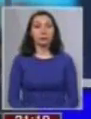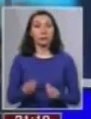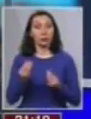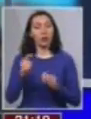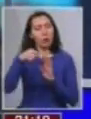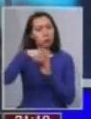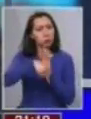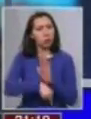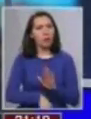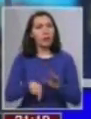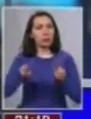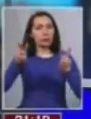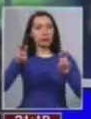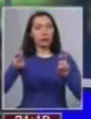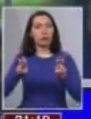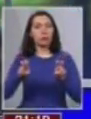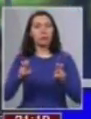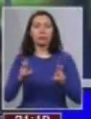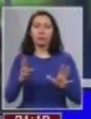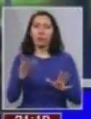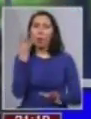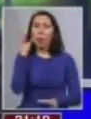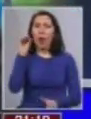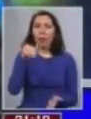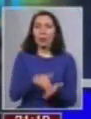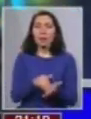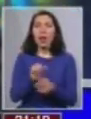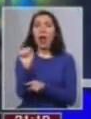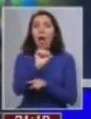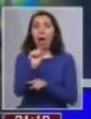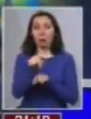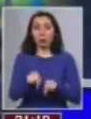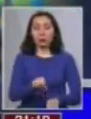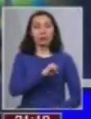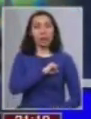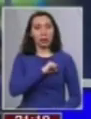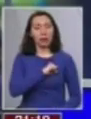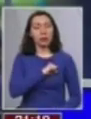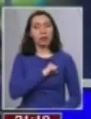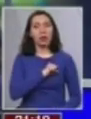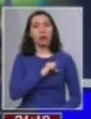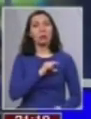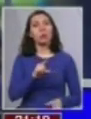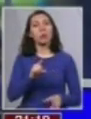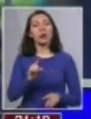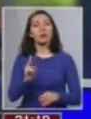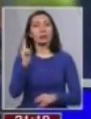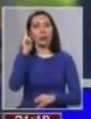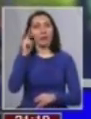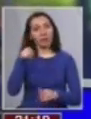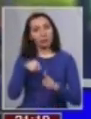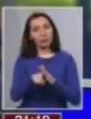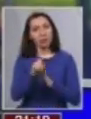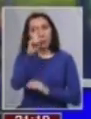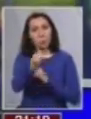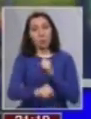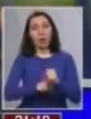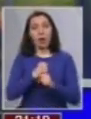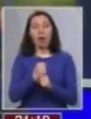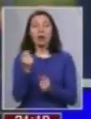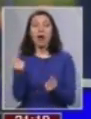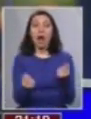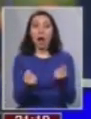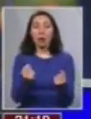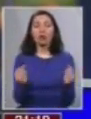Bueno, profundicemos sobre este tema. Apenas 40.000 automóviles en Santiago están sujetos a restricción vehicular todo el año. Sabemos que los